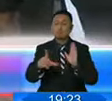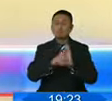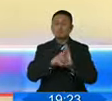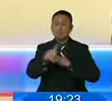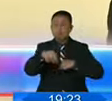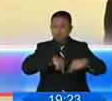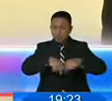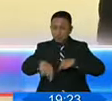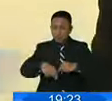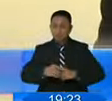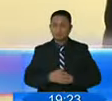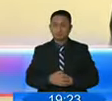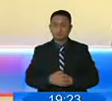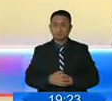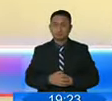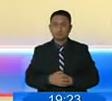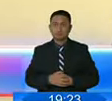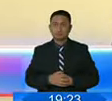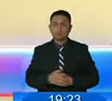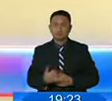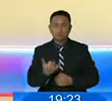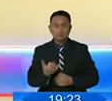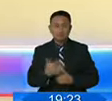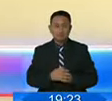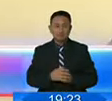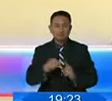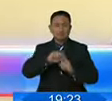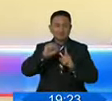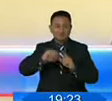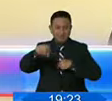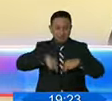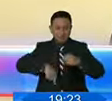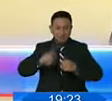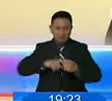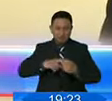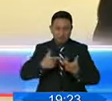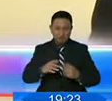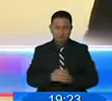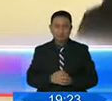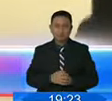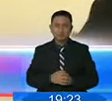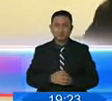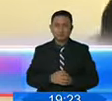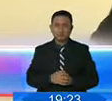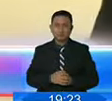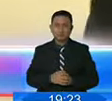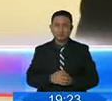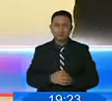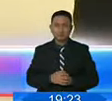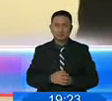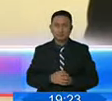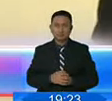vial. No existe un sistema de transporte público aquí en la ciudad de Quito. ¿Por qué no existe